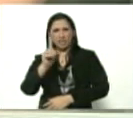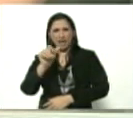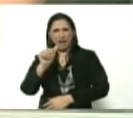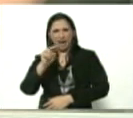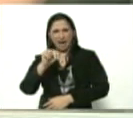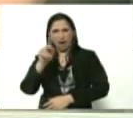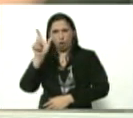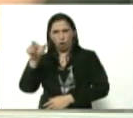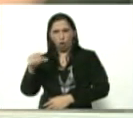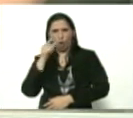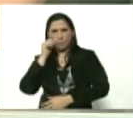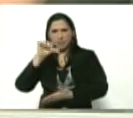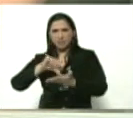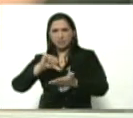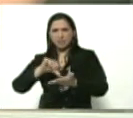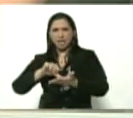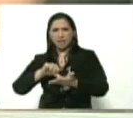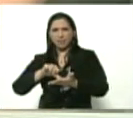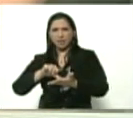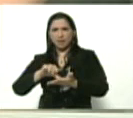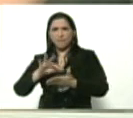con sede en la Florida.